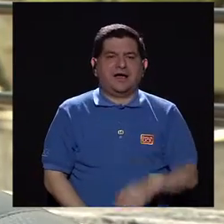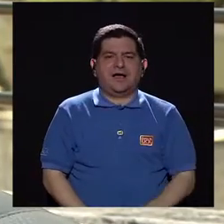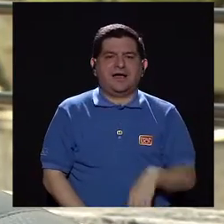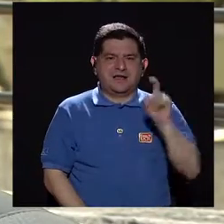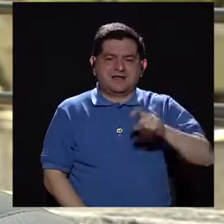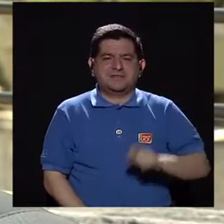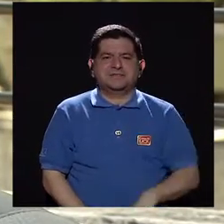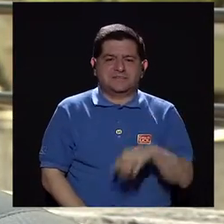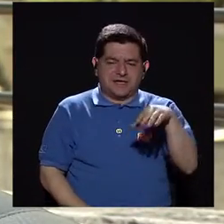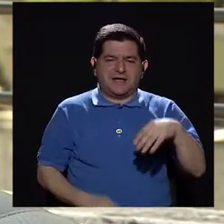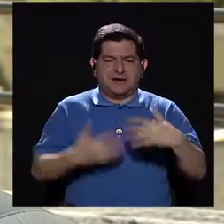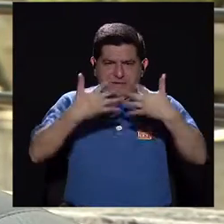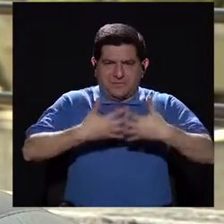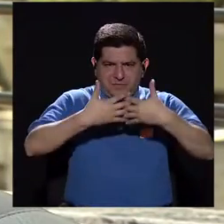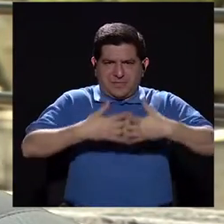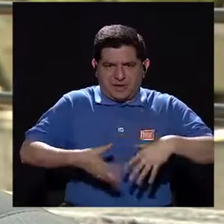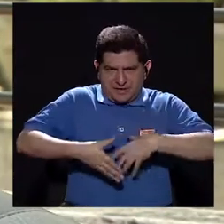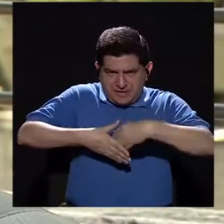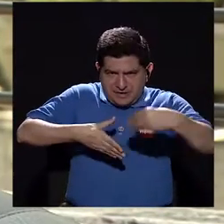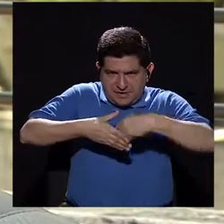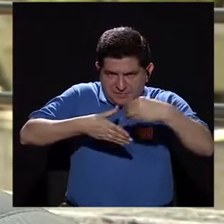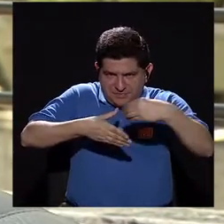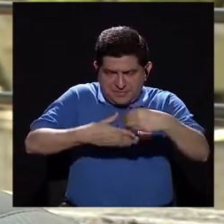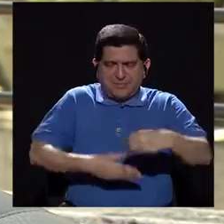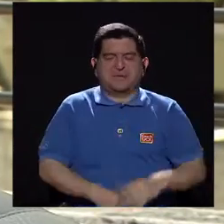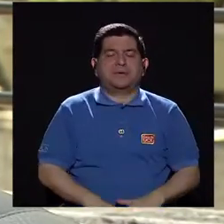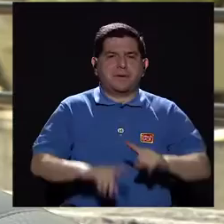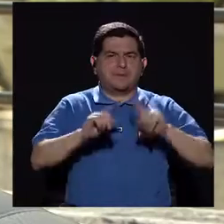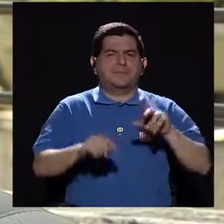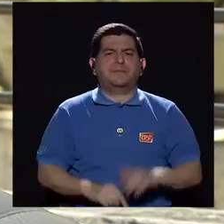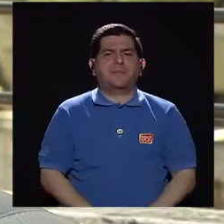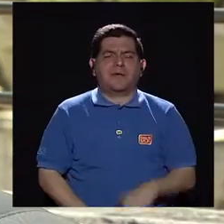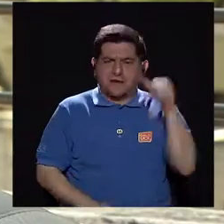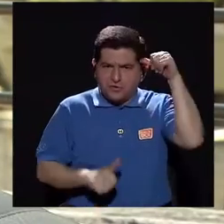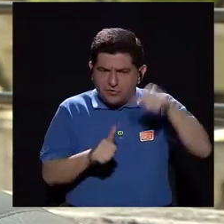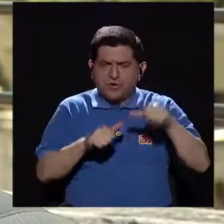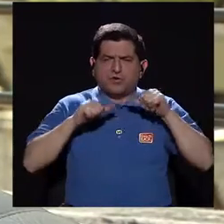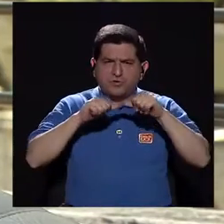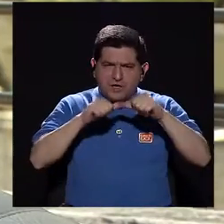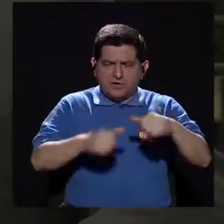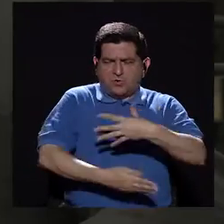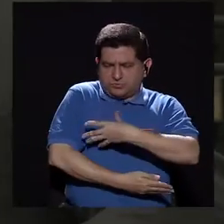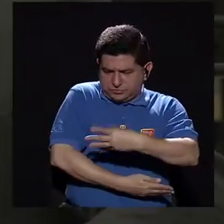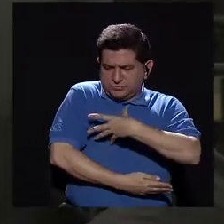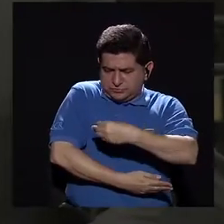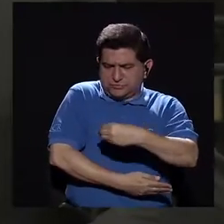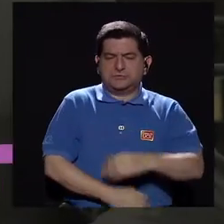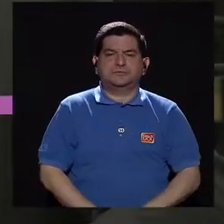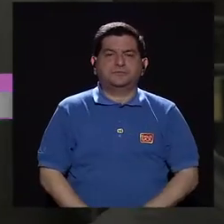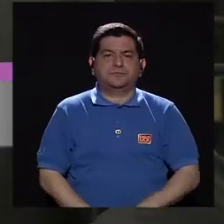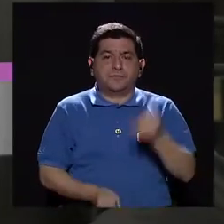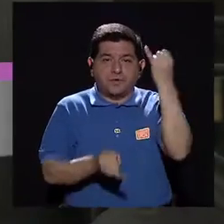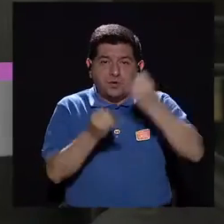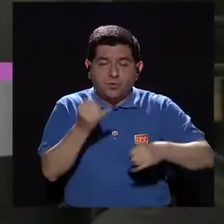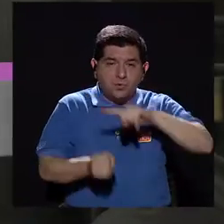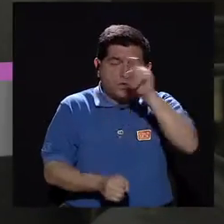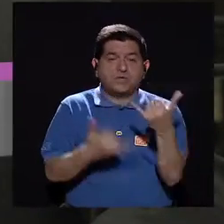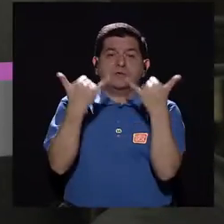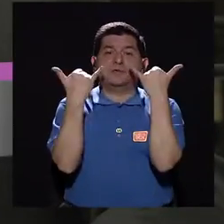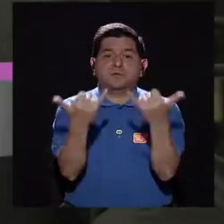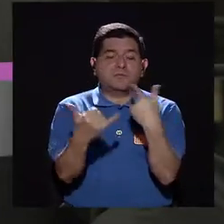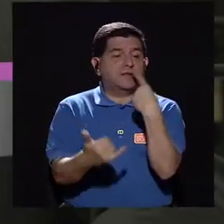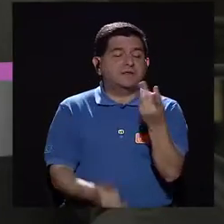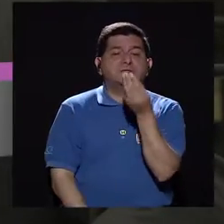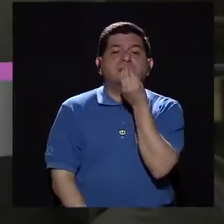la leche con un extractor, pero que no deje de darle de lactancia de ese pecho afectado. Sí, doctora, y la última pregunta de este